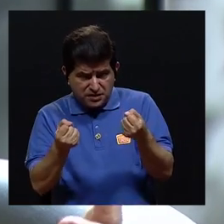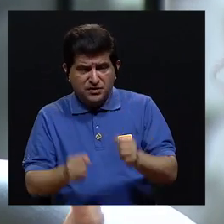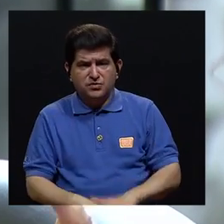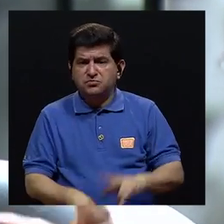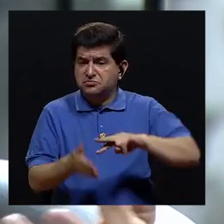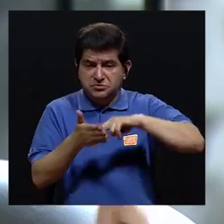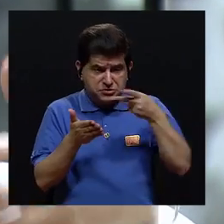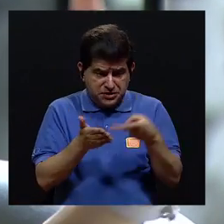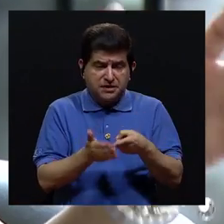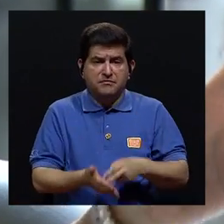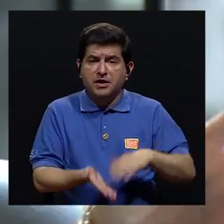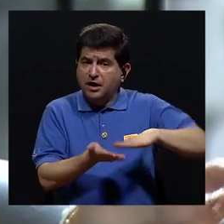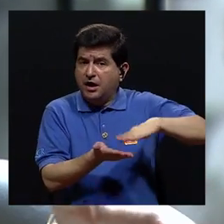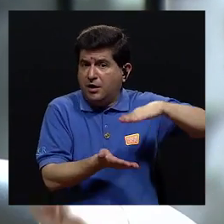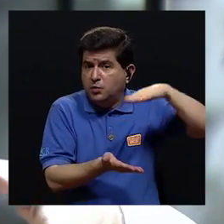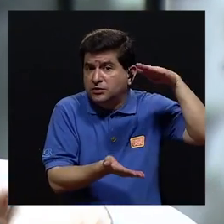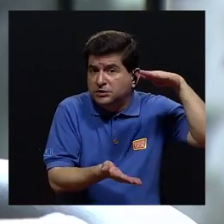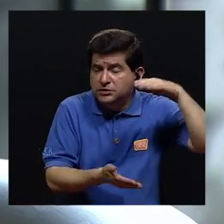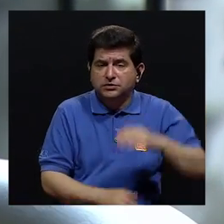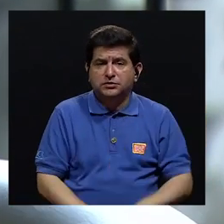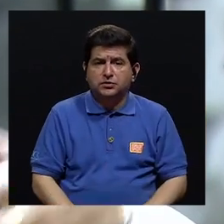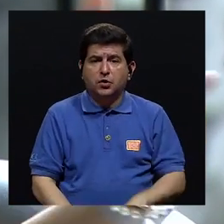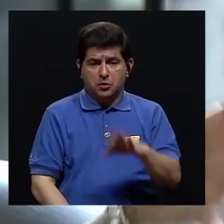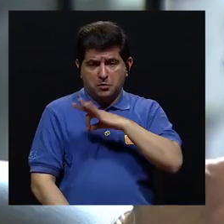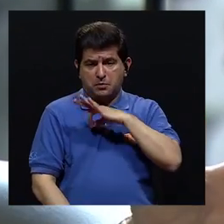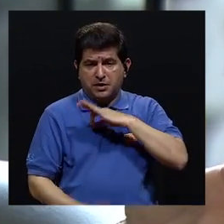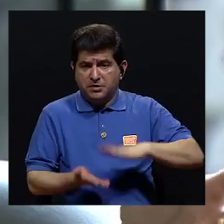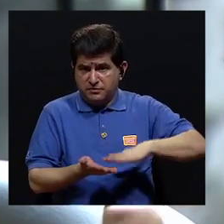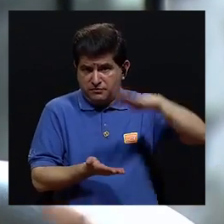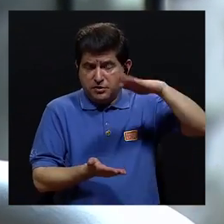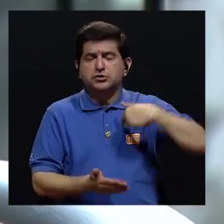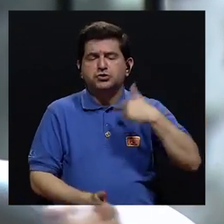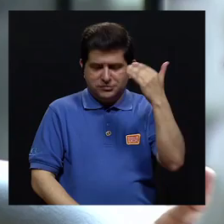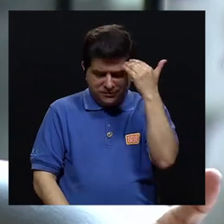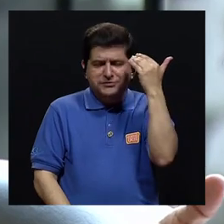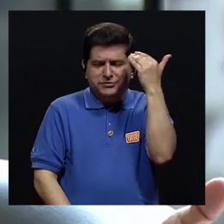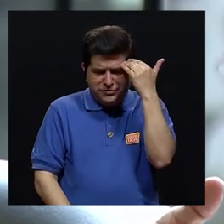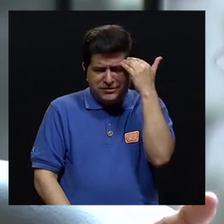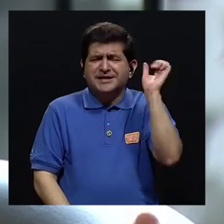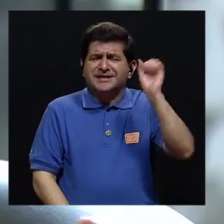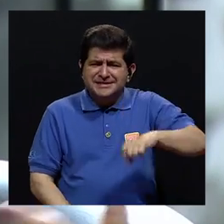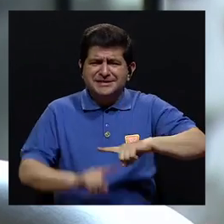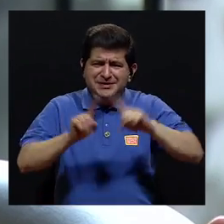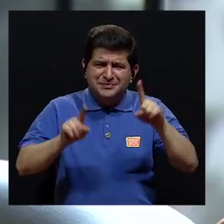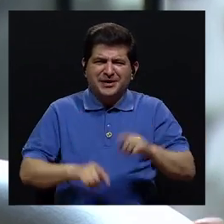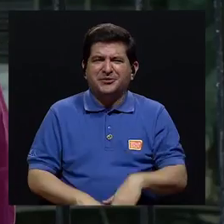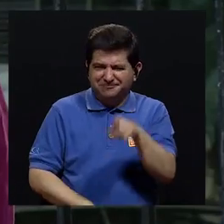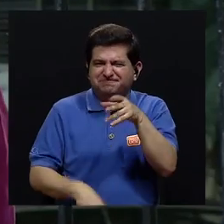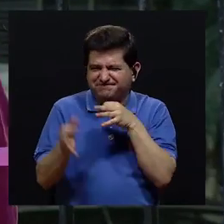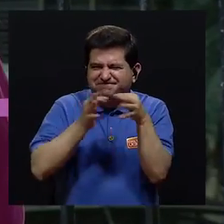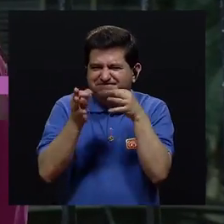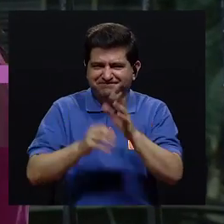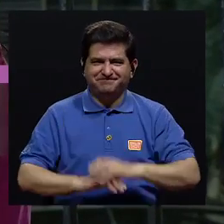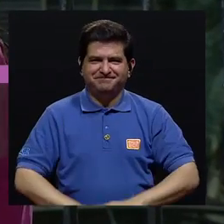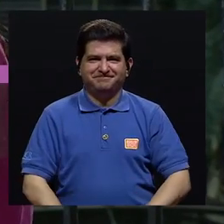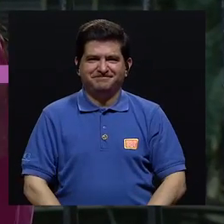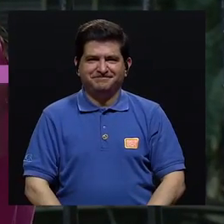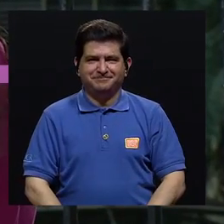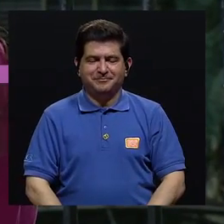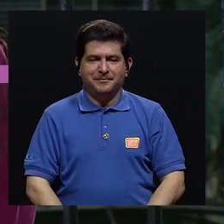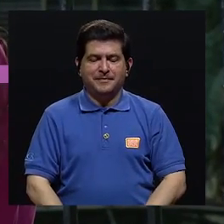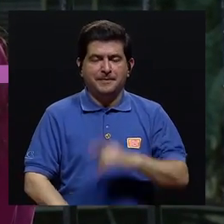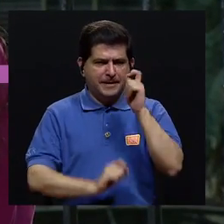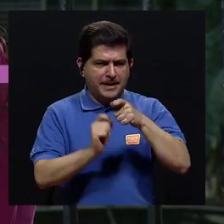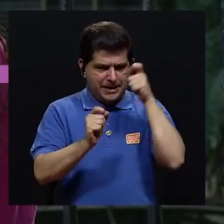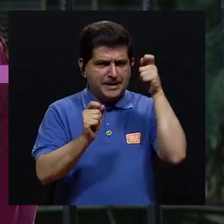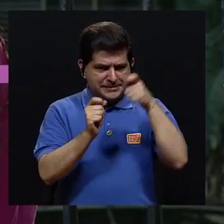en términos de, no sé, de productividad, de mayor bienestar? Yo sé que hay más, pero ¿qué más? Claro. Bueno,